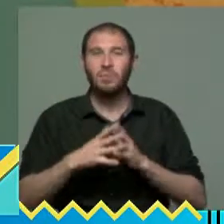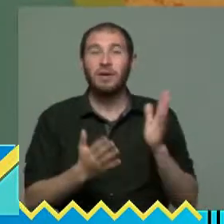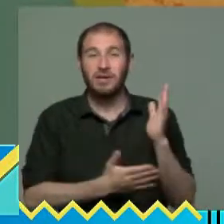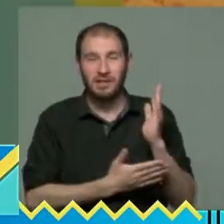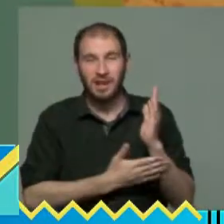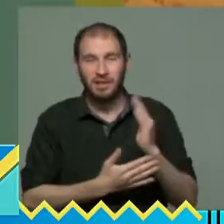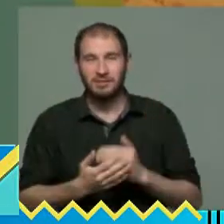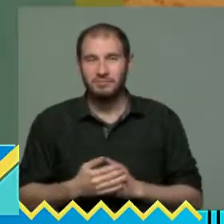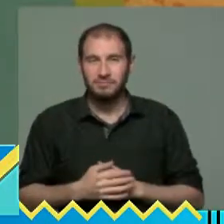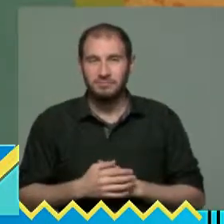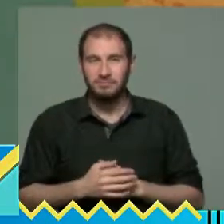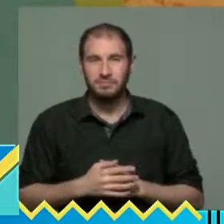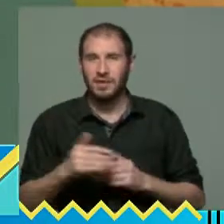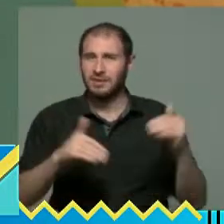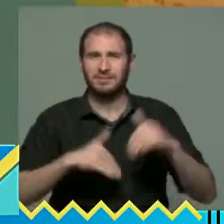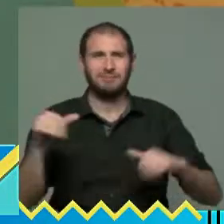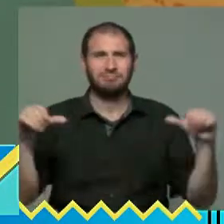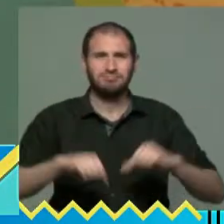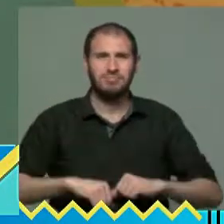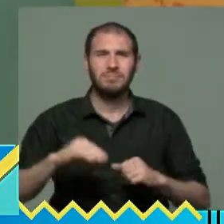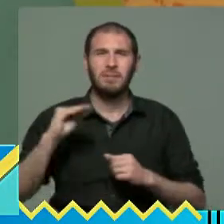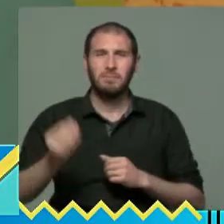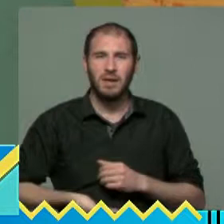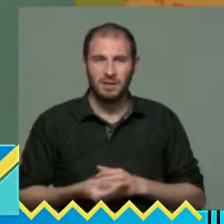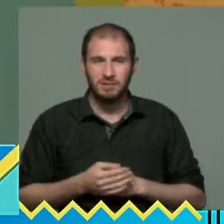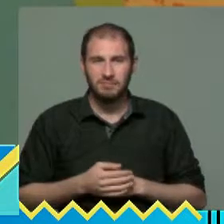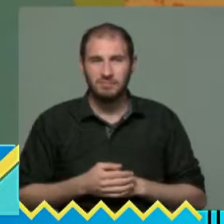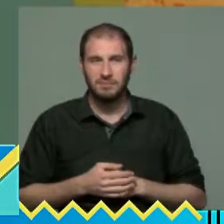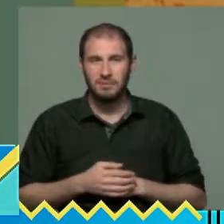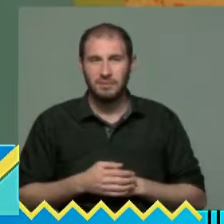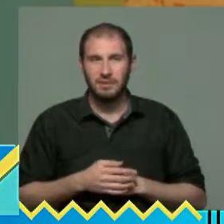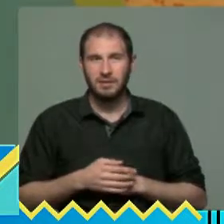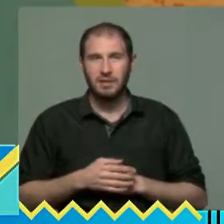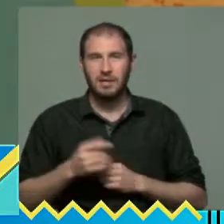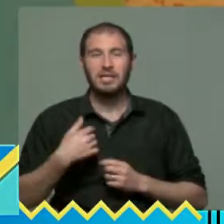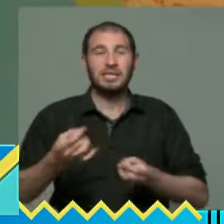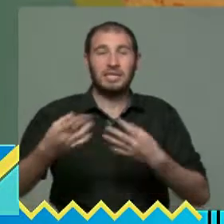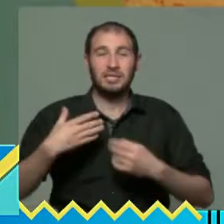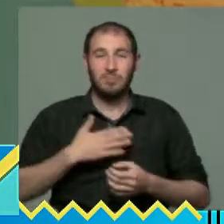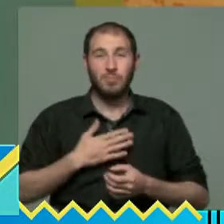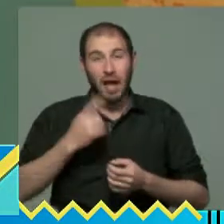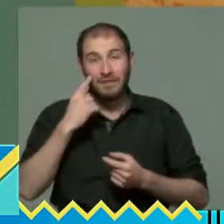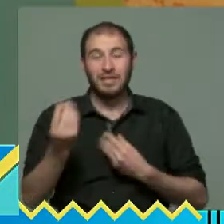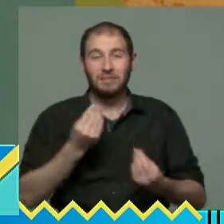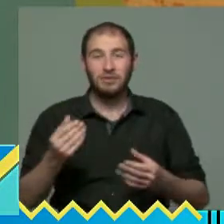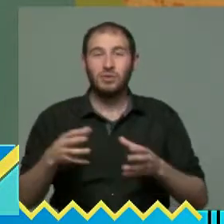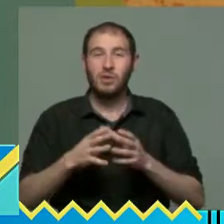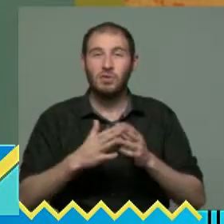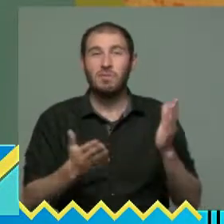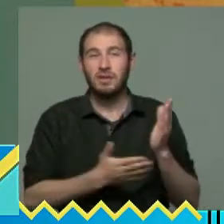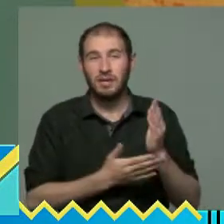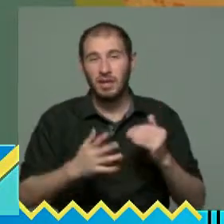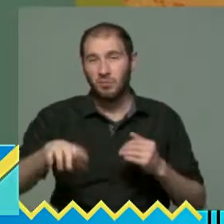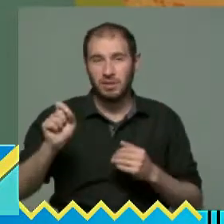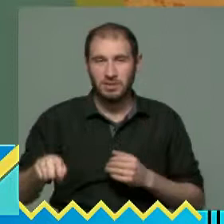bien no hizo una buena elección y perdió, habrá que hacer una autocrítica que pasó de dejar de ocupar ese tercer